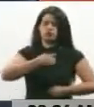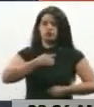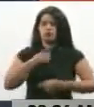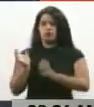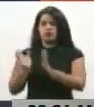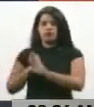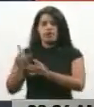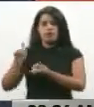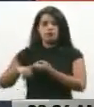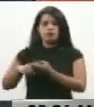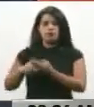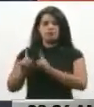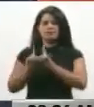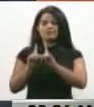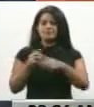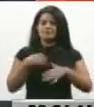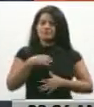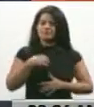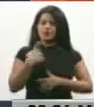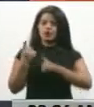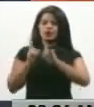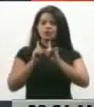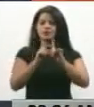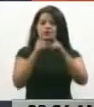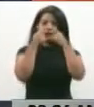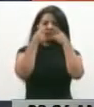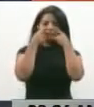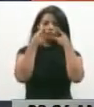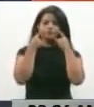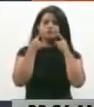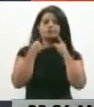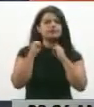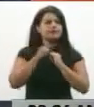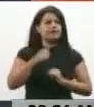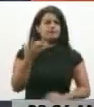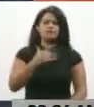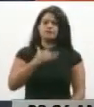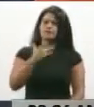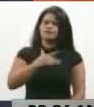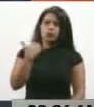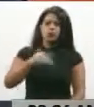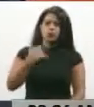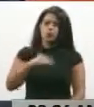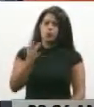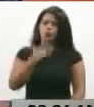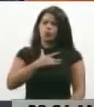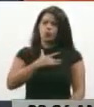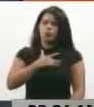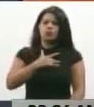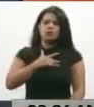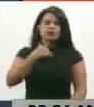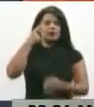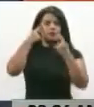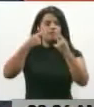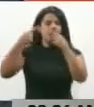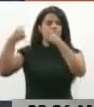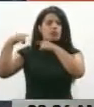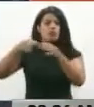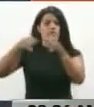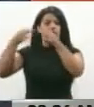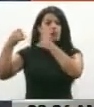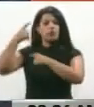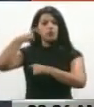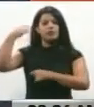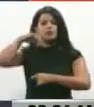buen abrigo, de llegar los dos con dos lágrimas diciendo que se han emocionado, que se han trasladado a aquella